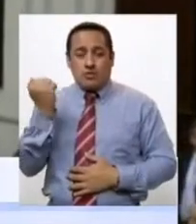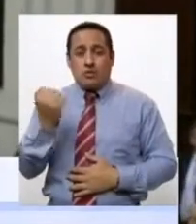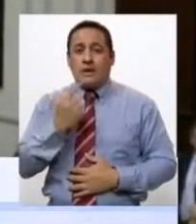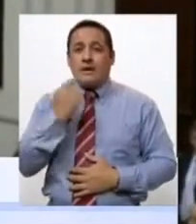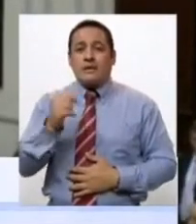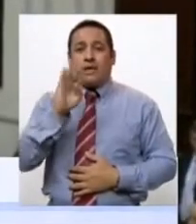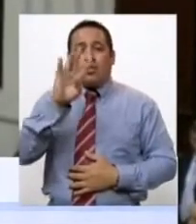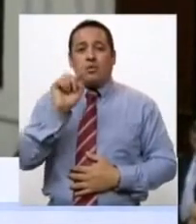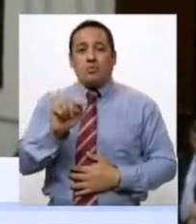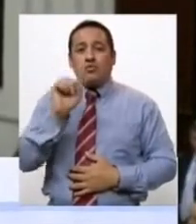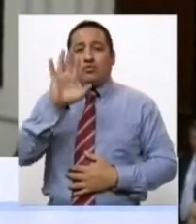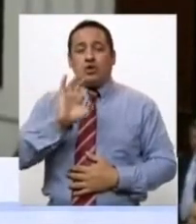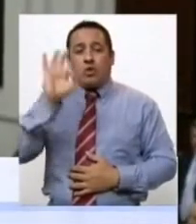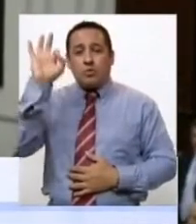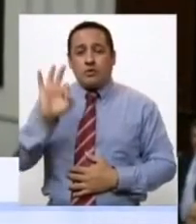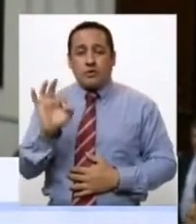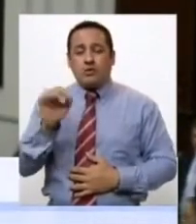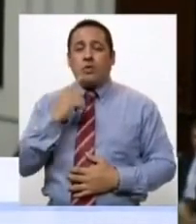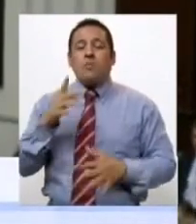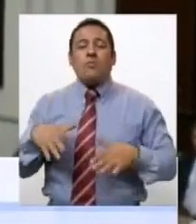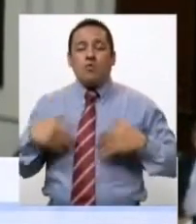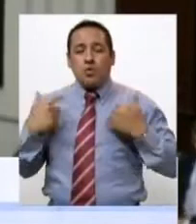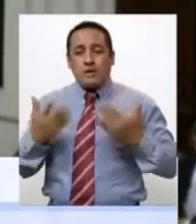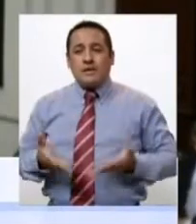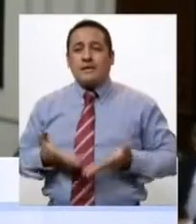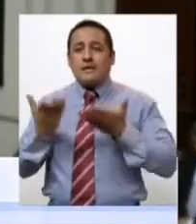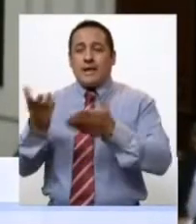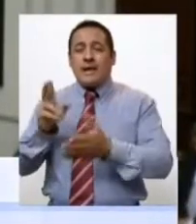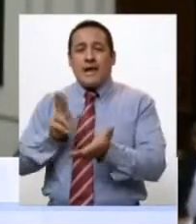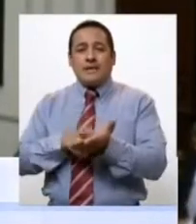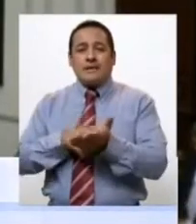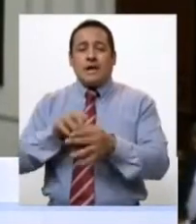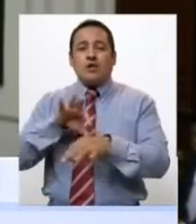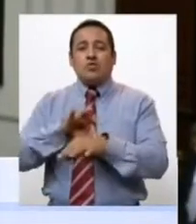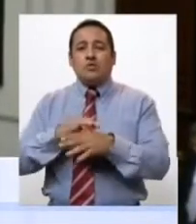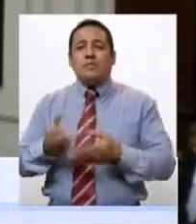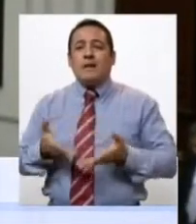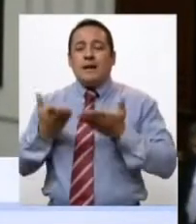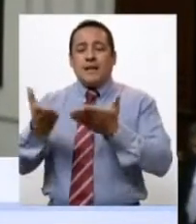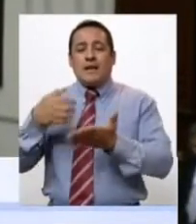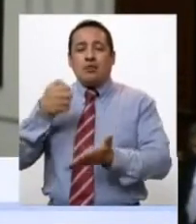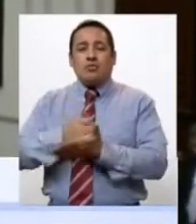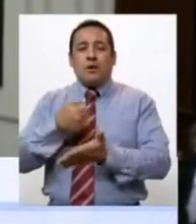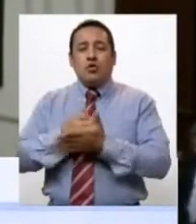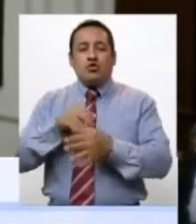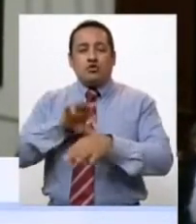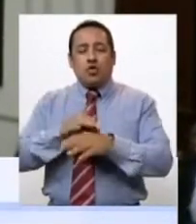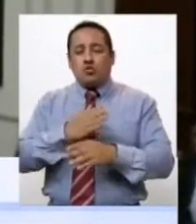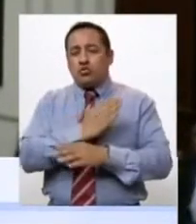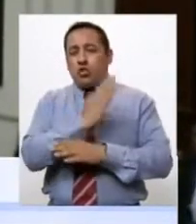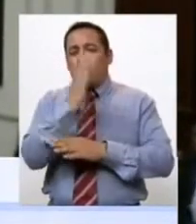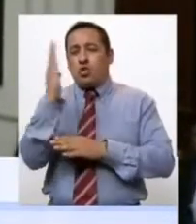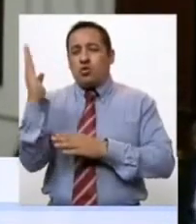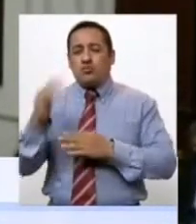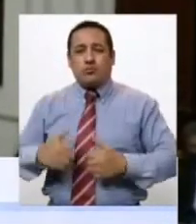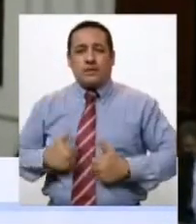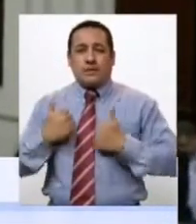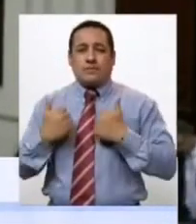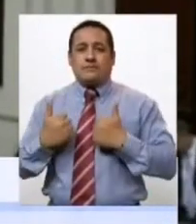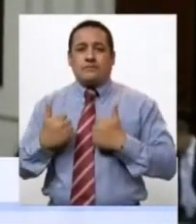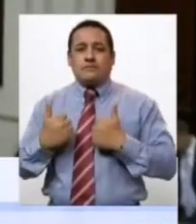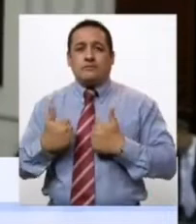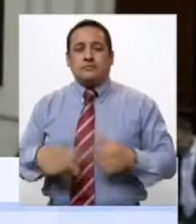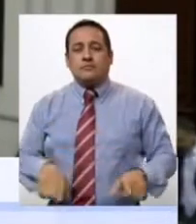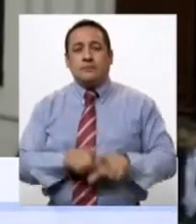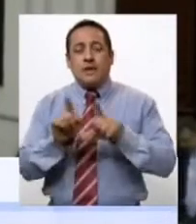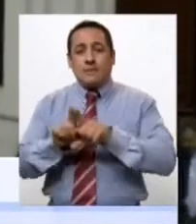ese 4.5 restante queda para salud, para darles cobertura de salud por el resto de sus días.